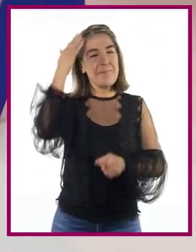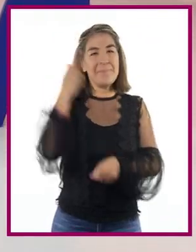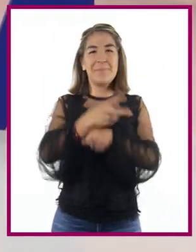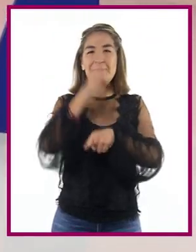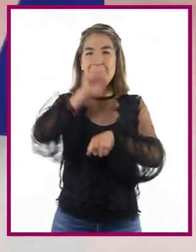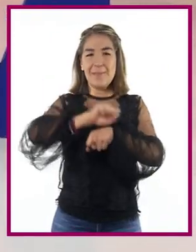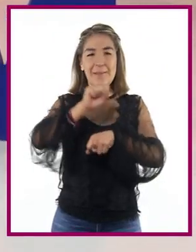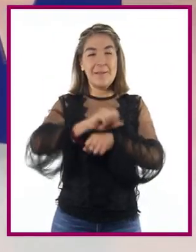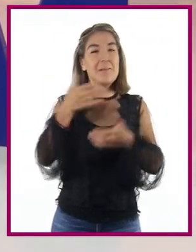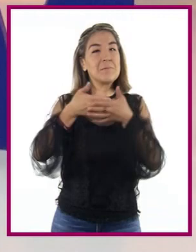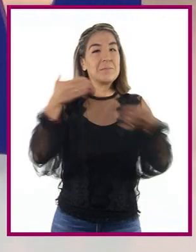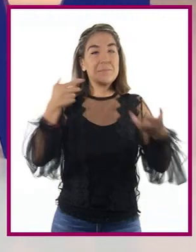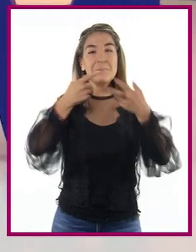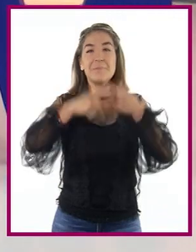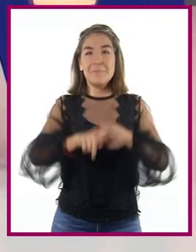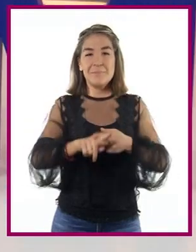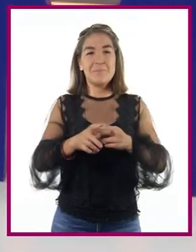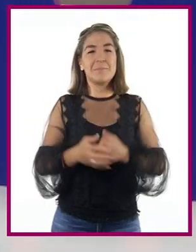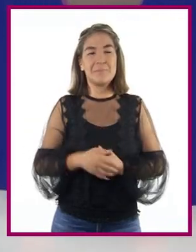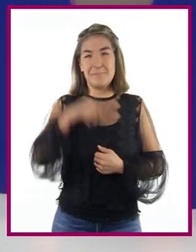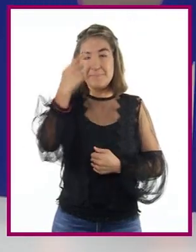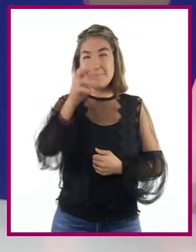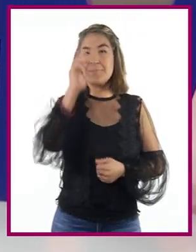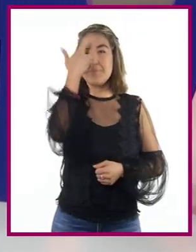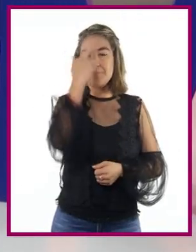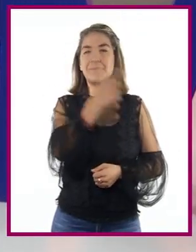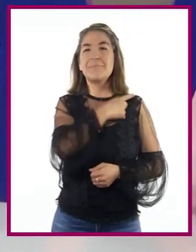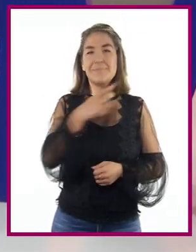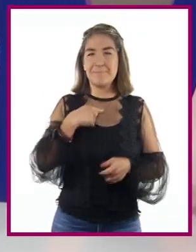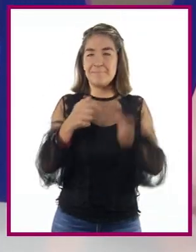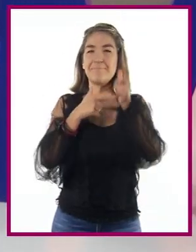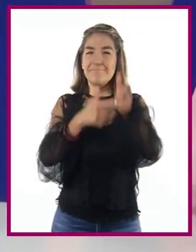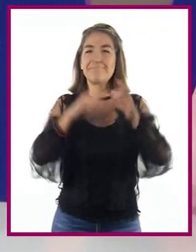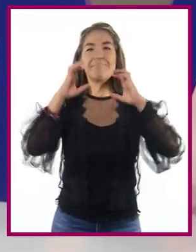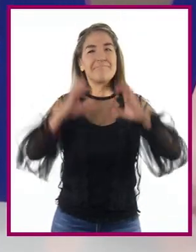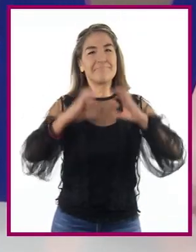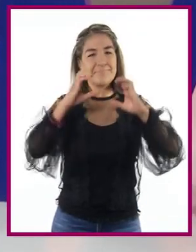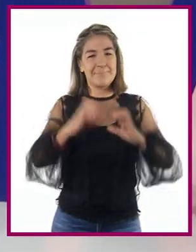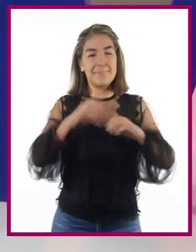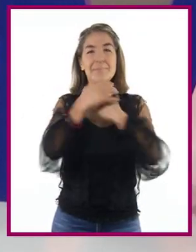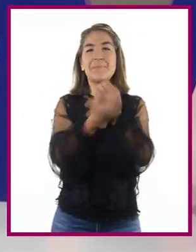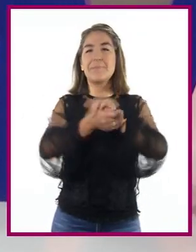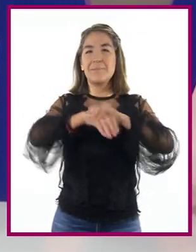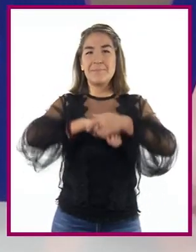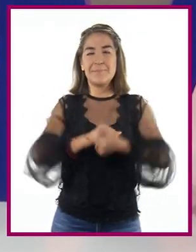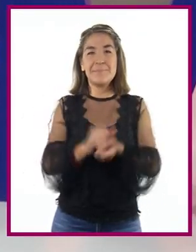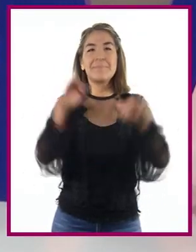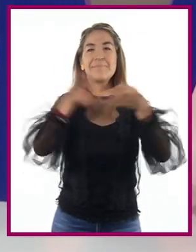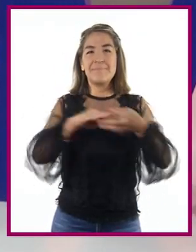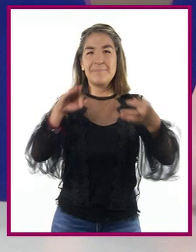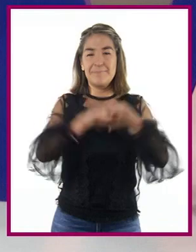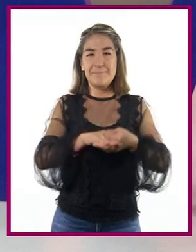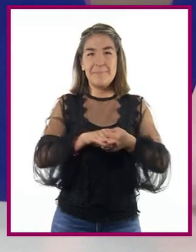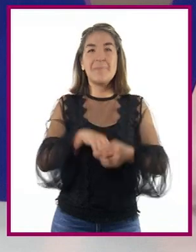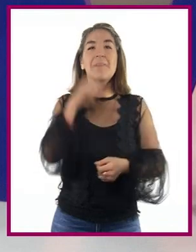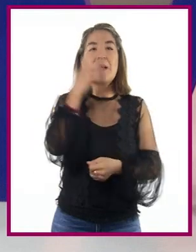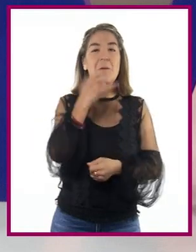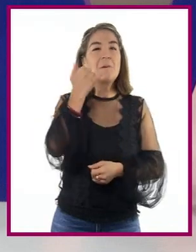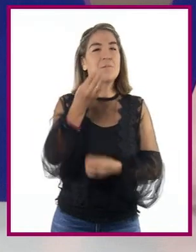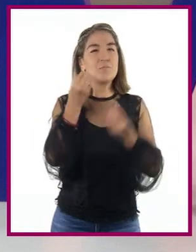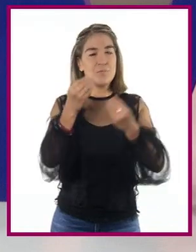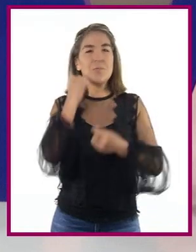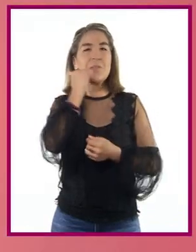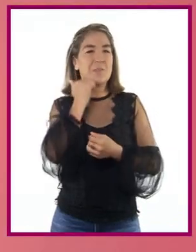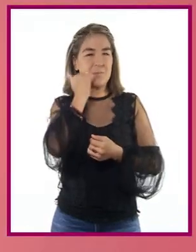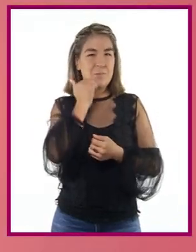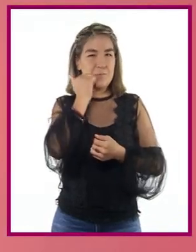secundaria. Antes de iniciar, les recuerdo que debemos seguir cuidándonos, lavando frecuentemente nuestras manos con agua y abundante